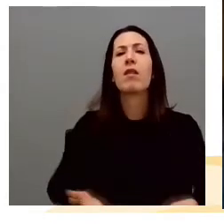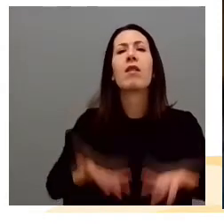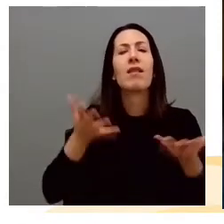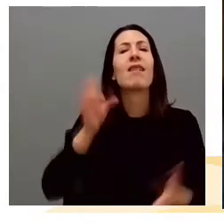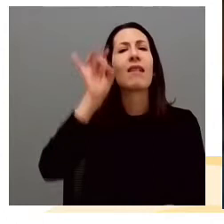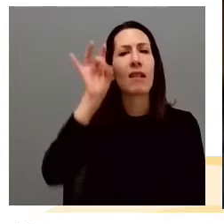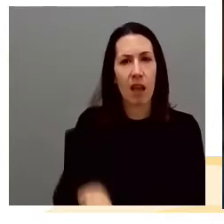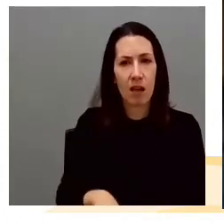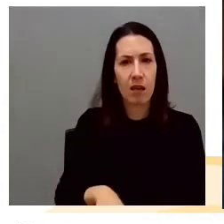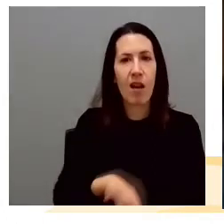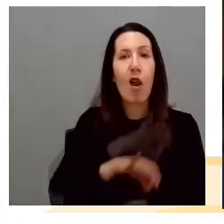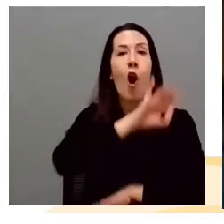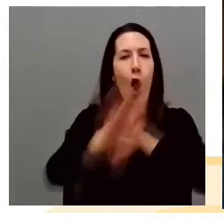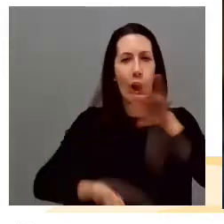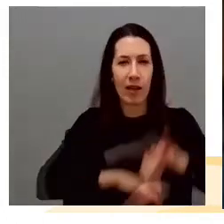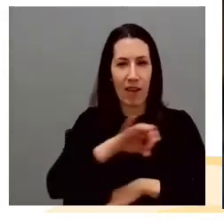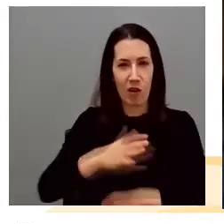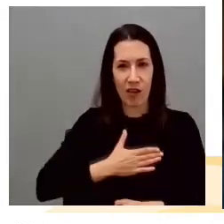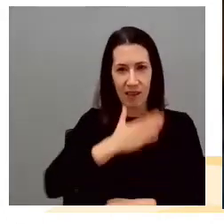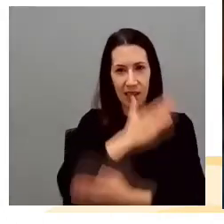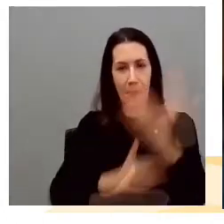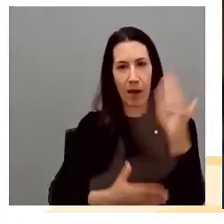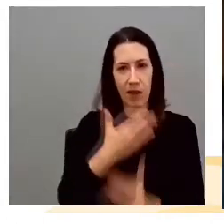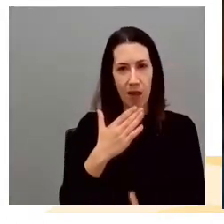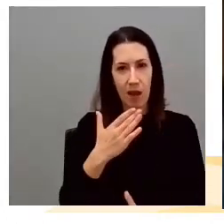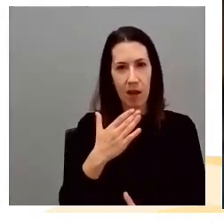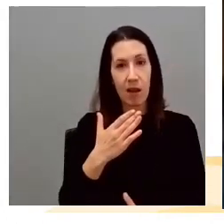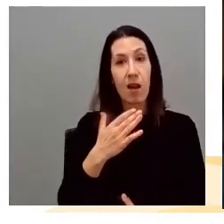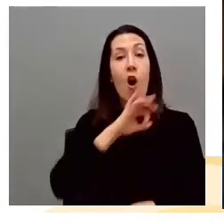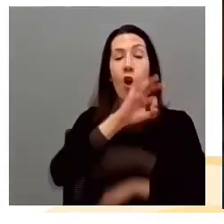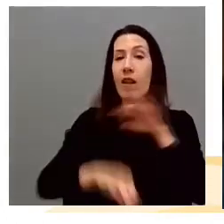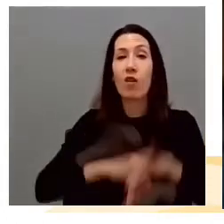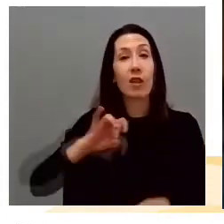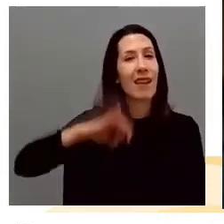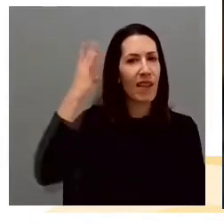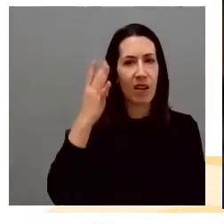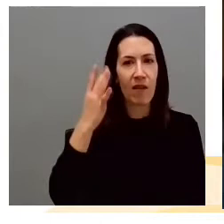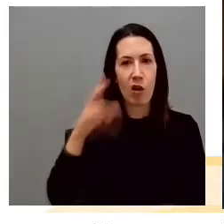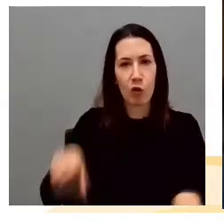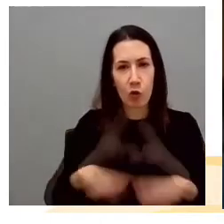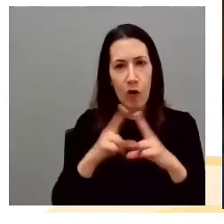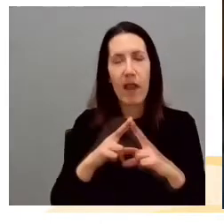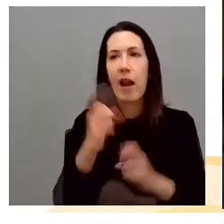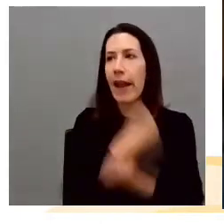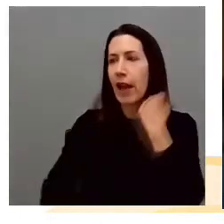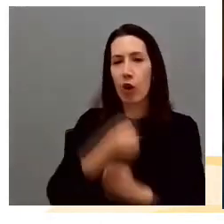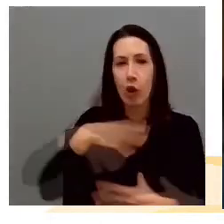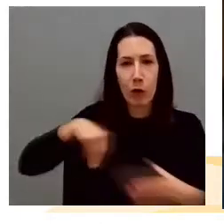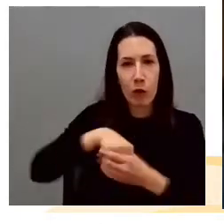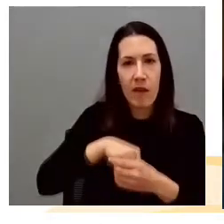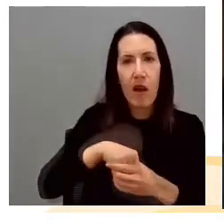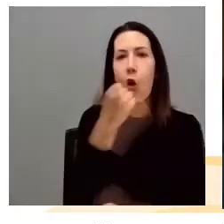las organizaciones de la discapacidad, organizaciones de iniciativa social, de economía inclusiva, de economía